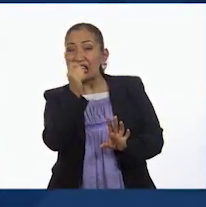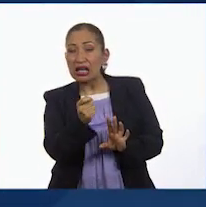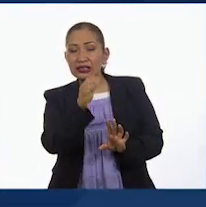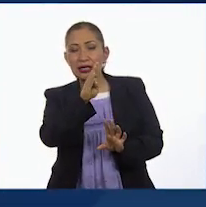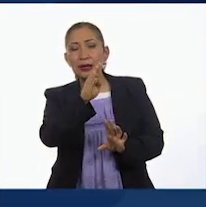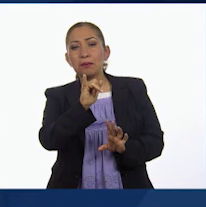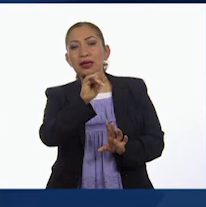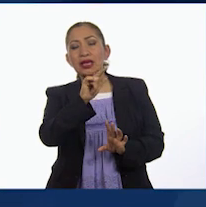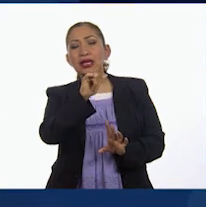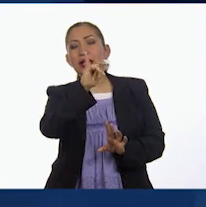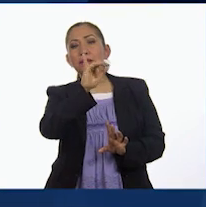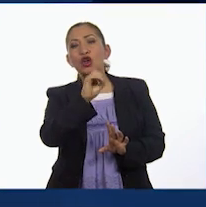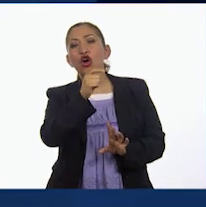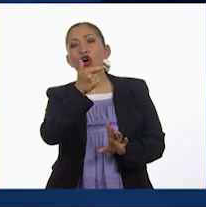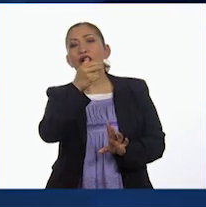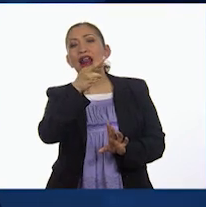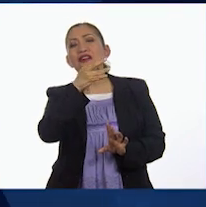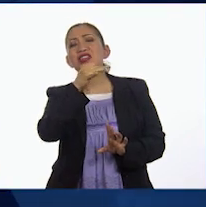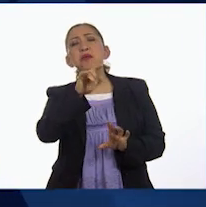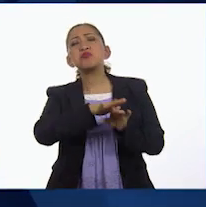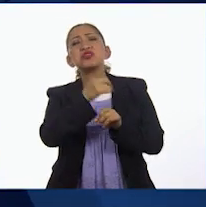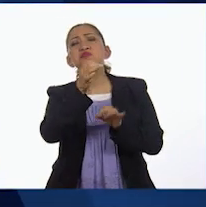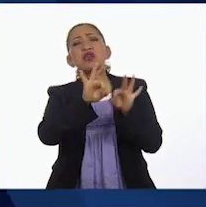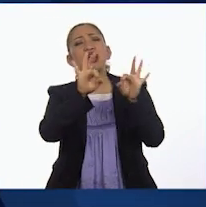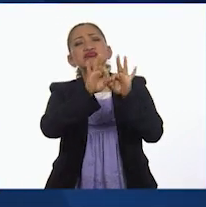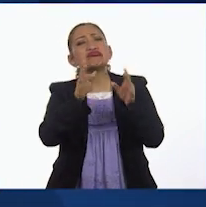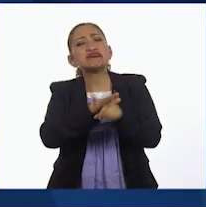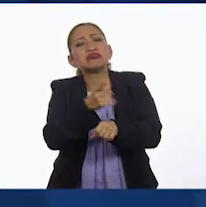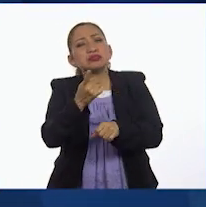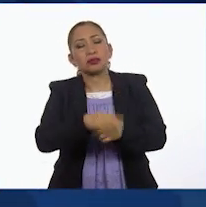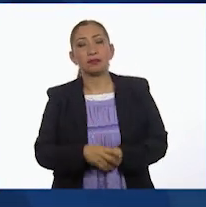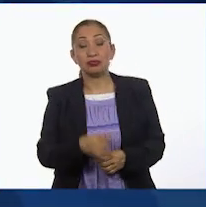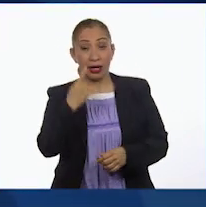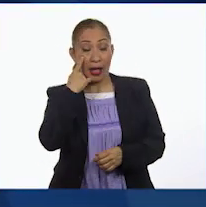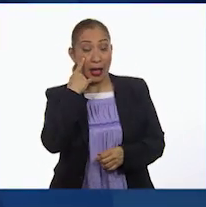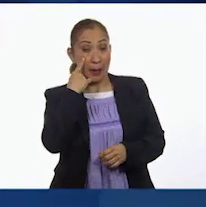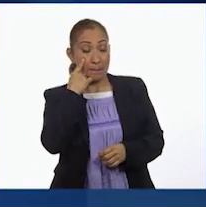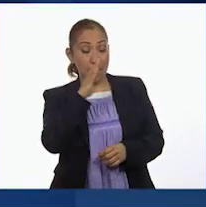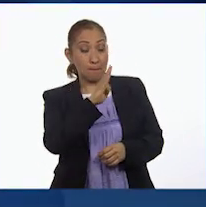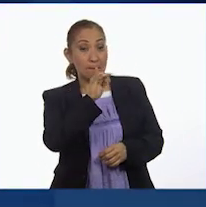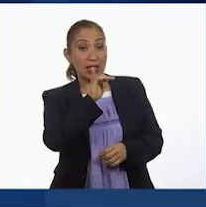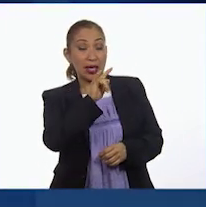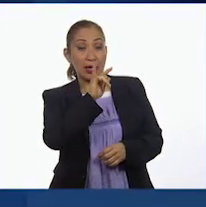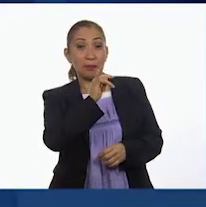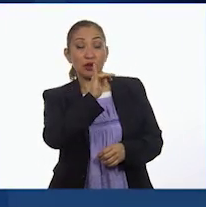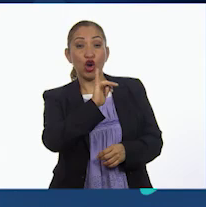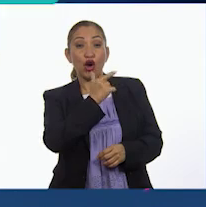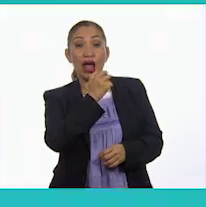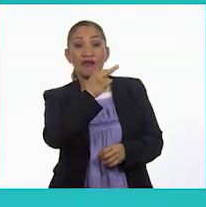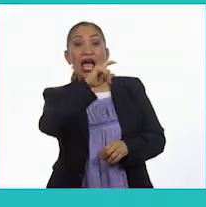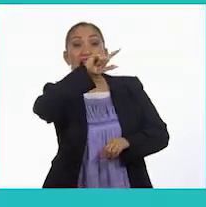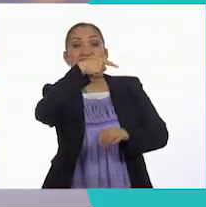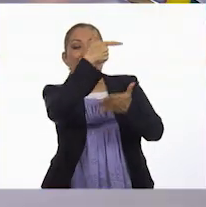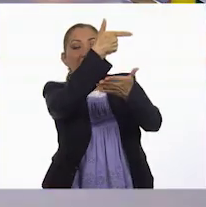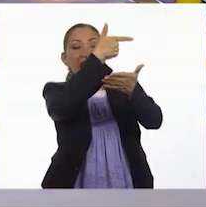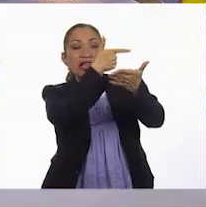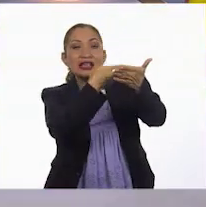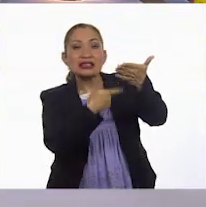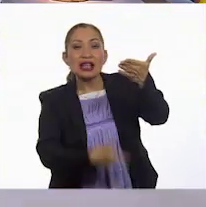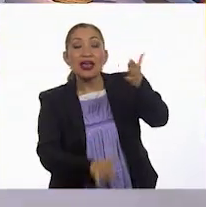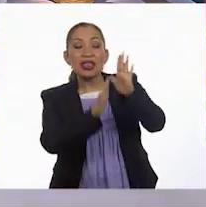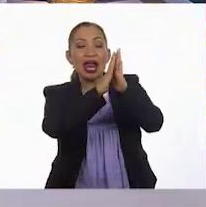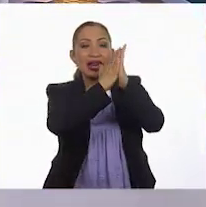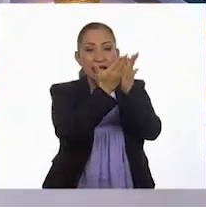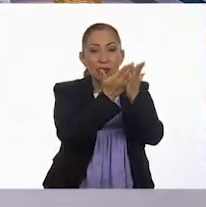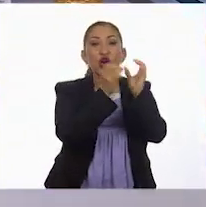es la bibliografía y por qué es tan importante. Claro que sí. Pues la bibliografía es una lista de los libros, de